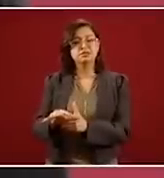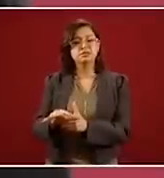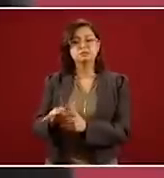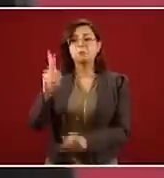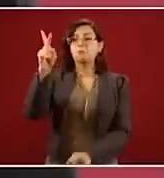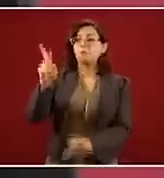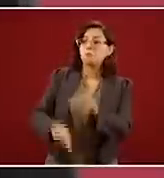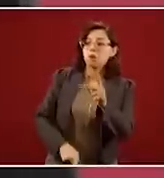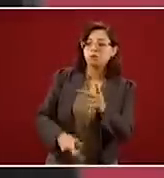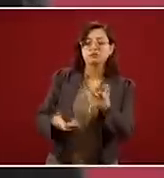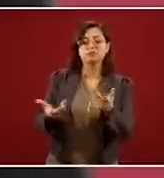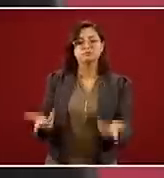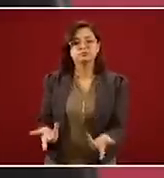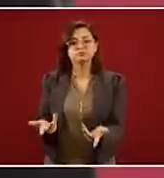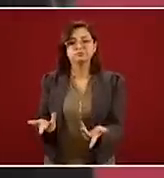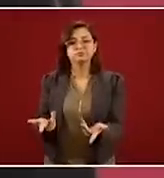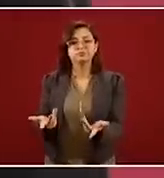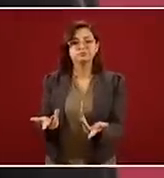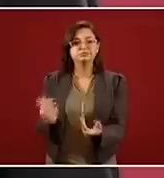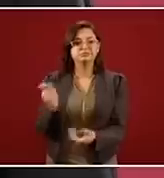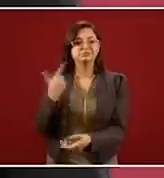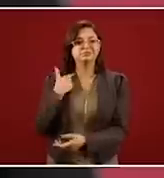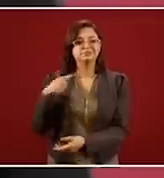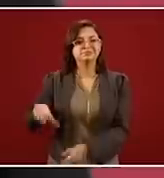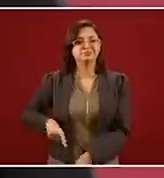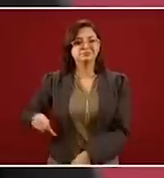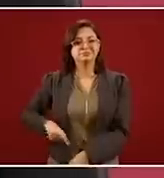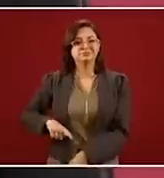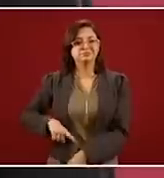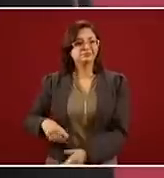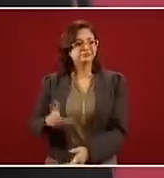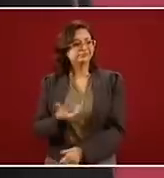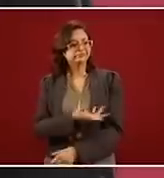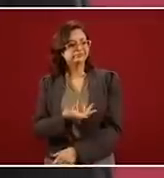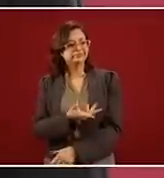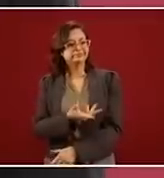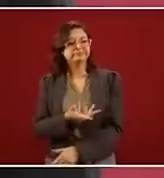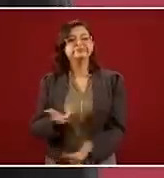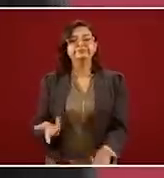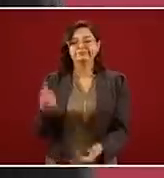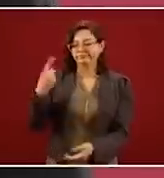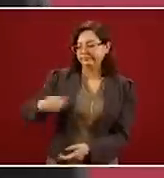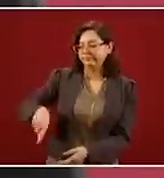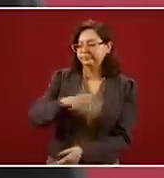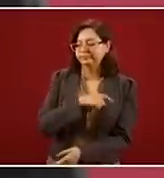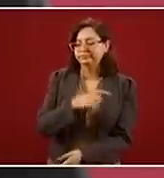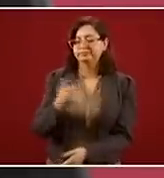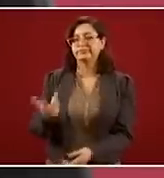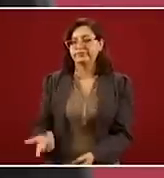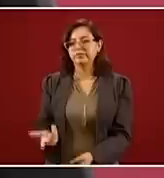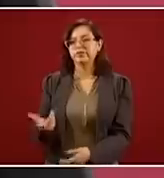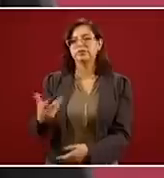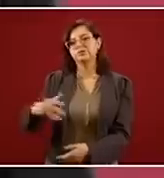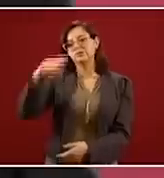quedó trunca. Bueno, pues ahí estamos buscando que